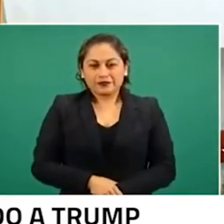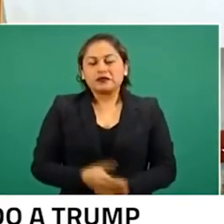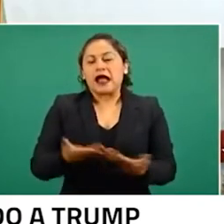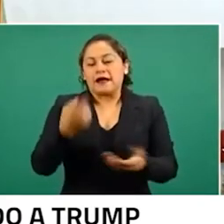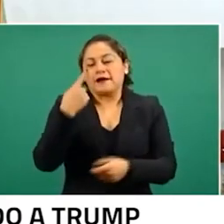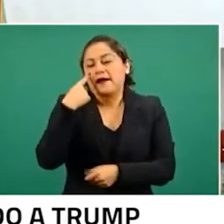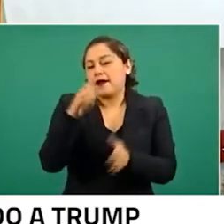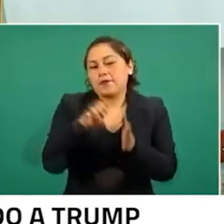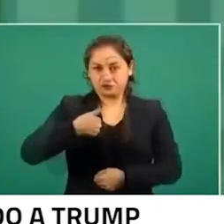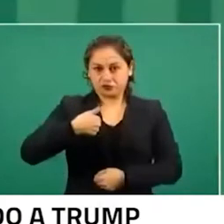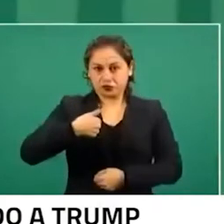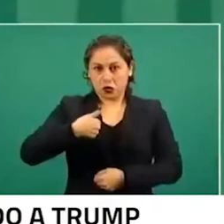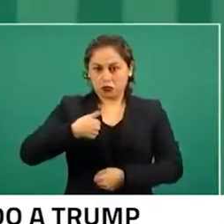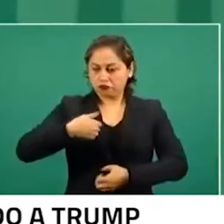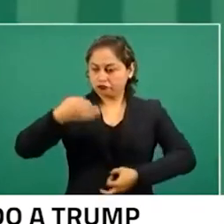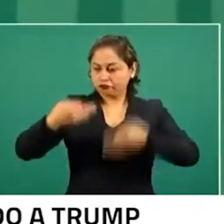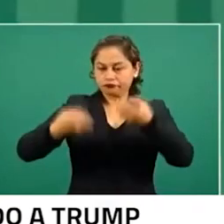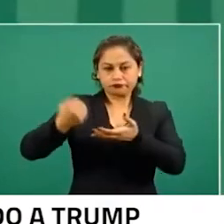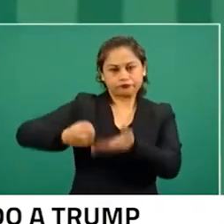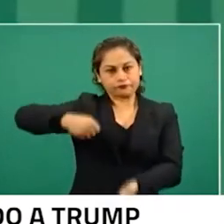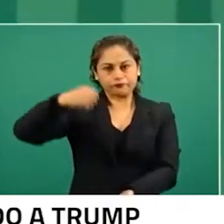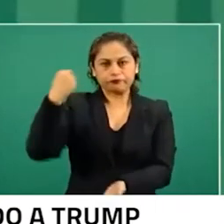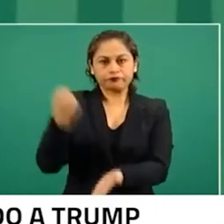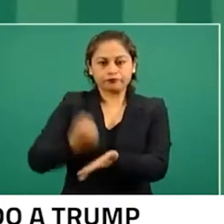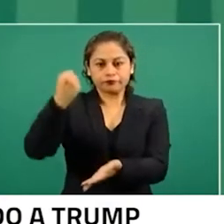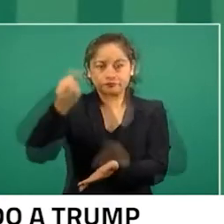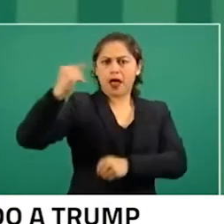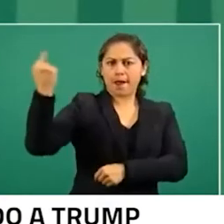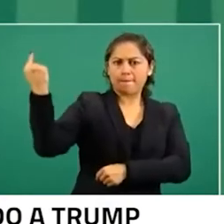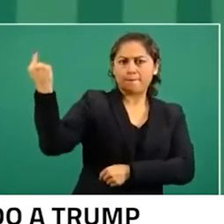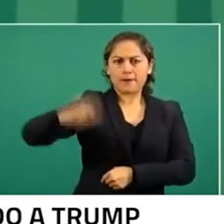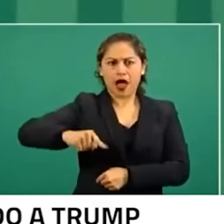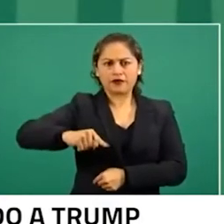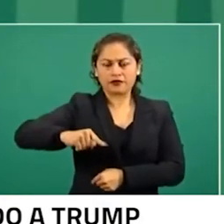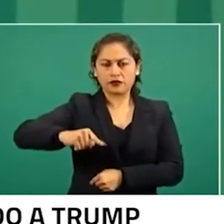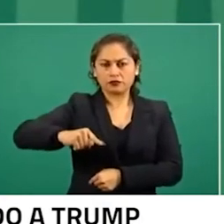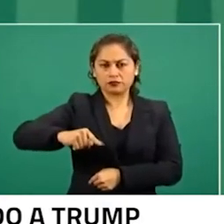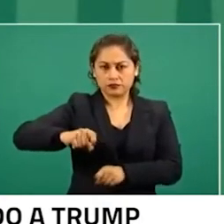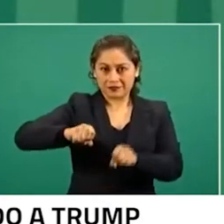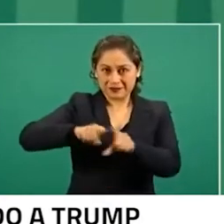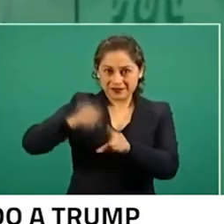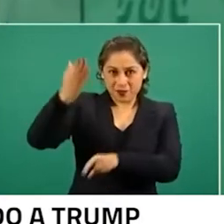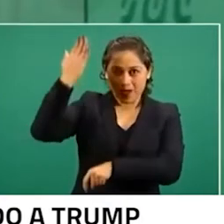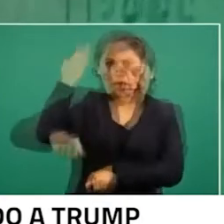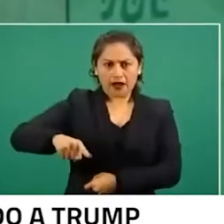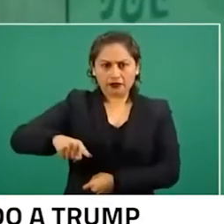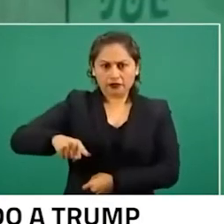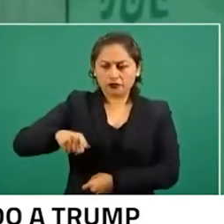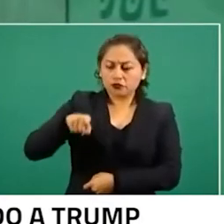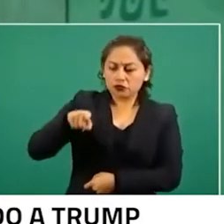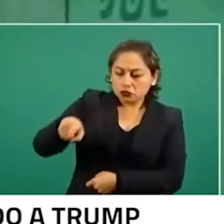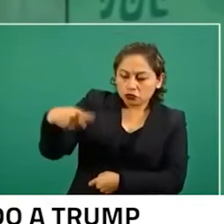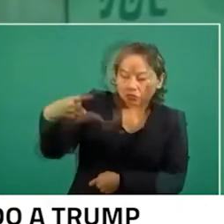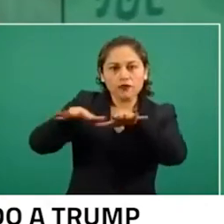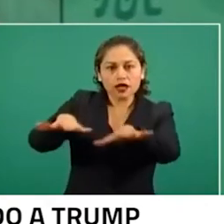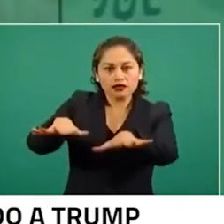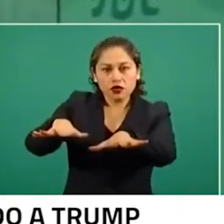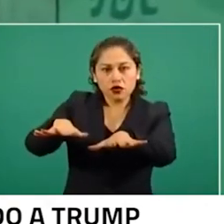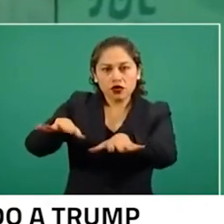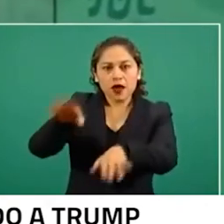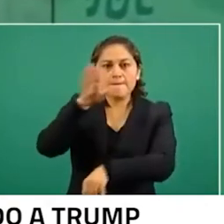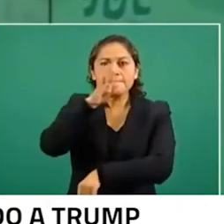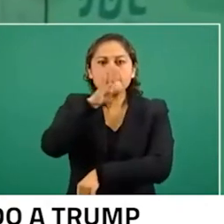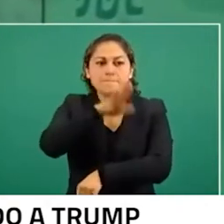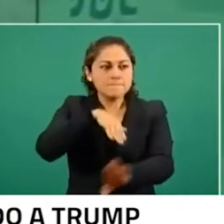porque yo, juez, como la Santa Inquisición, considero que lo que estás diciendo es perjudicial. ¿Dónde